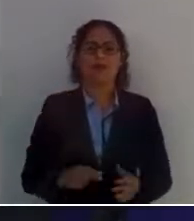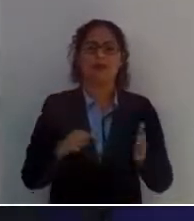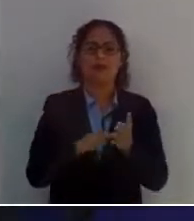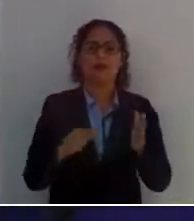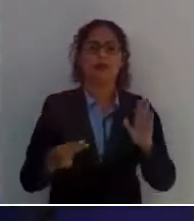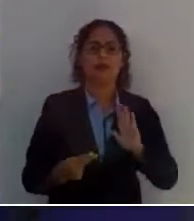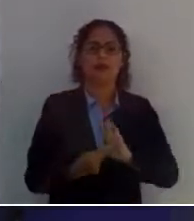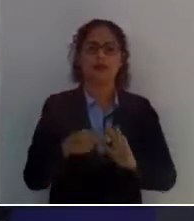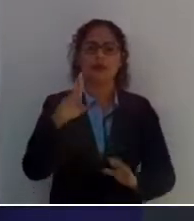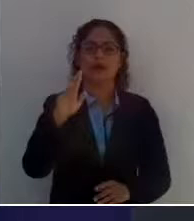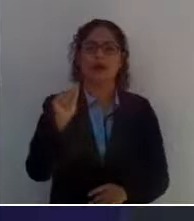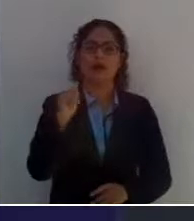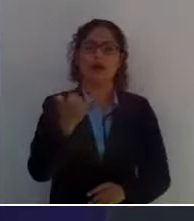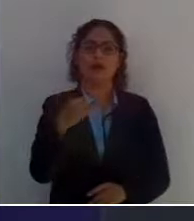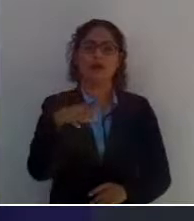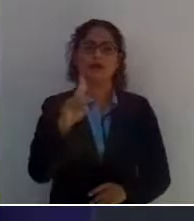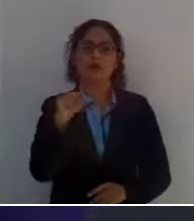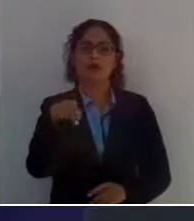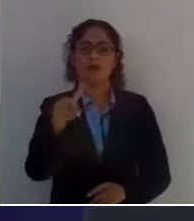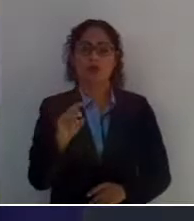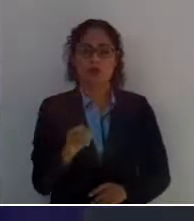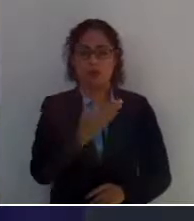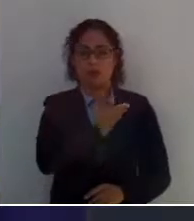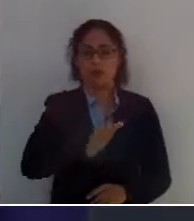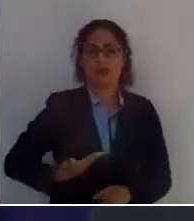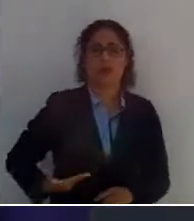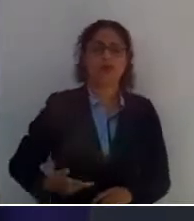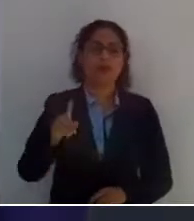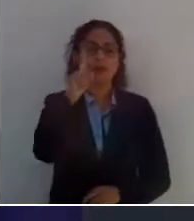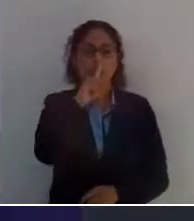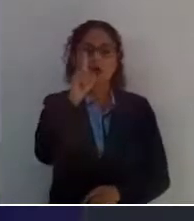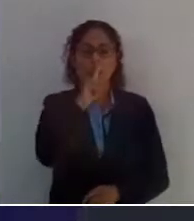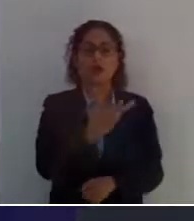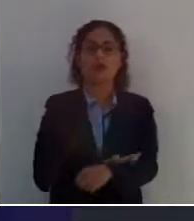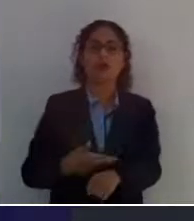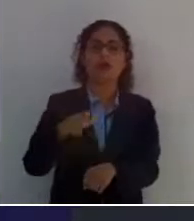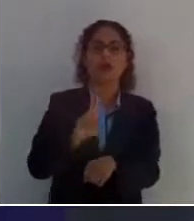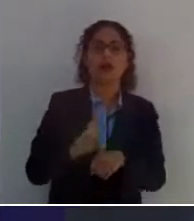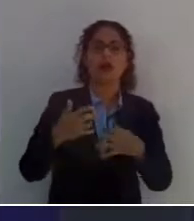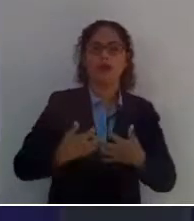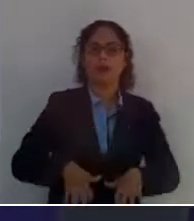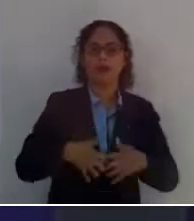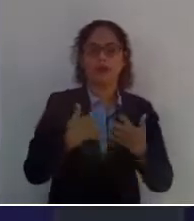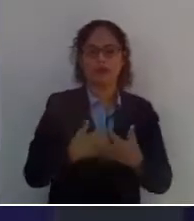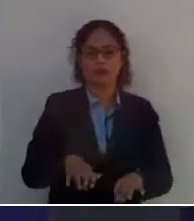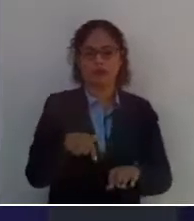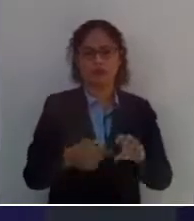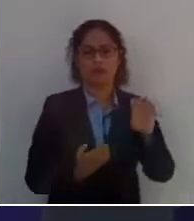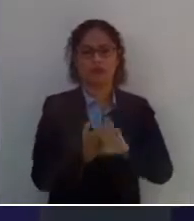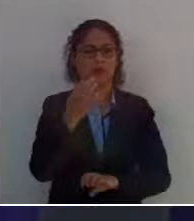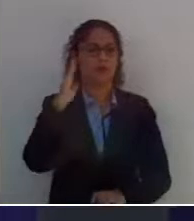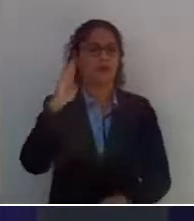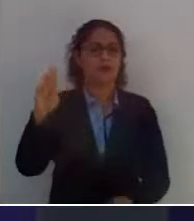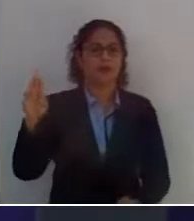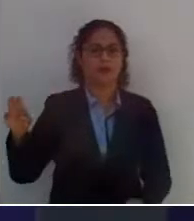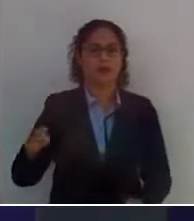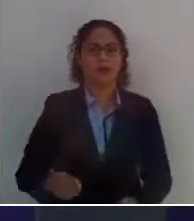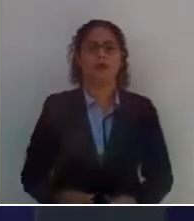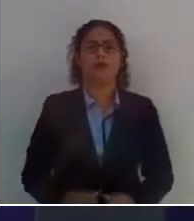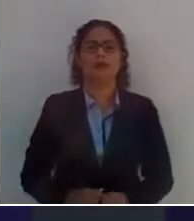Ingeniero Raimundo López Olvera, presidente del Consejo Coordinador Empresarial del Estado de Michoacán.